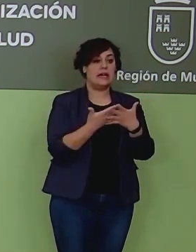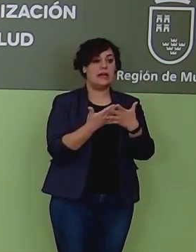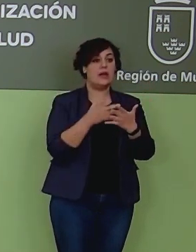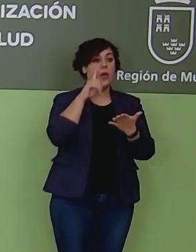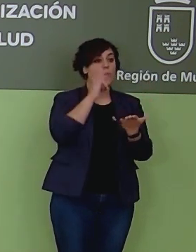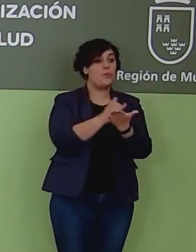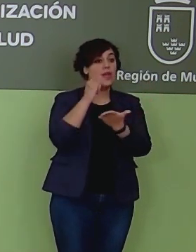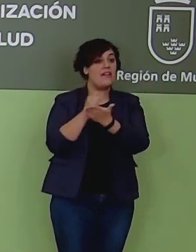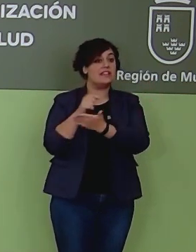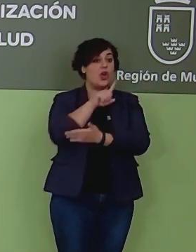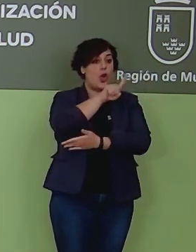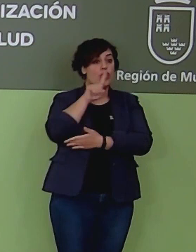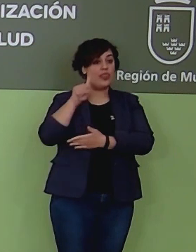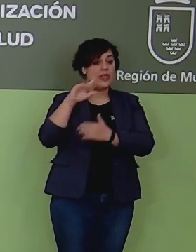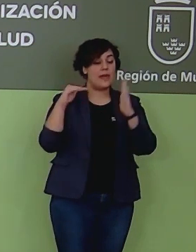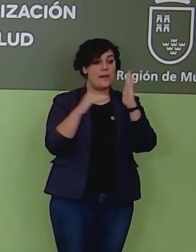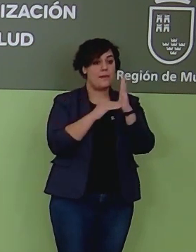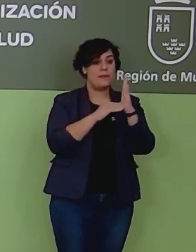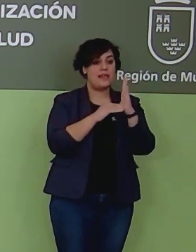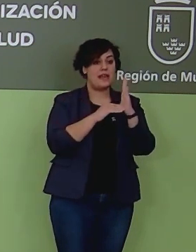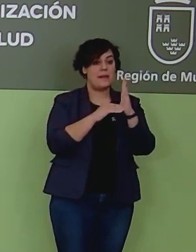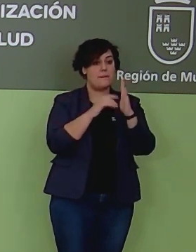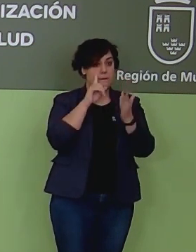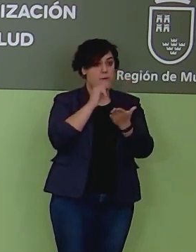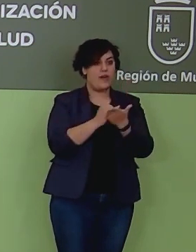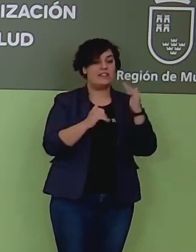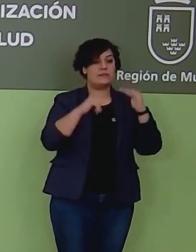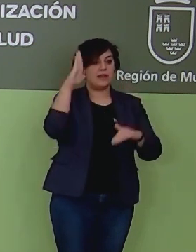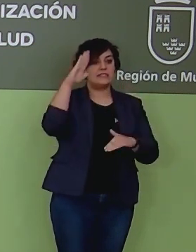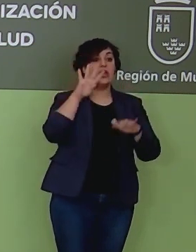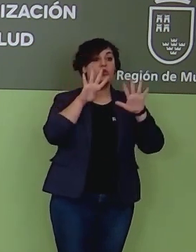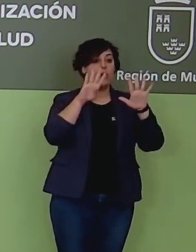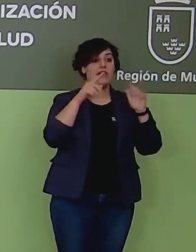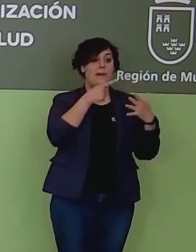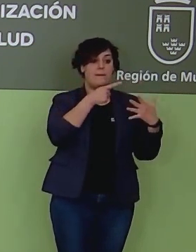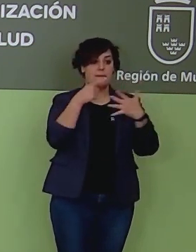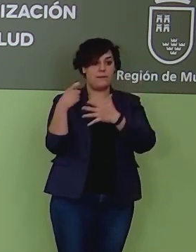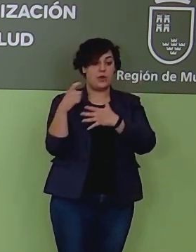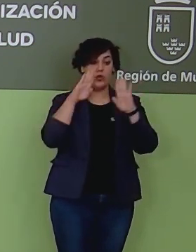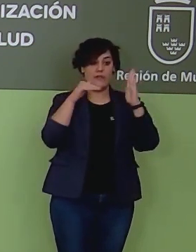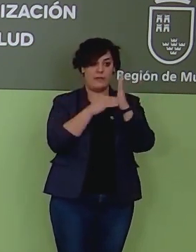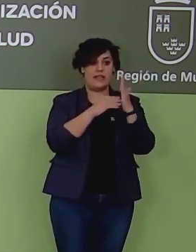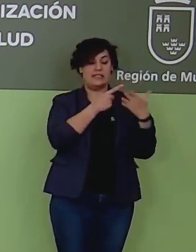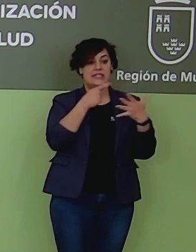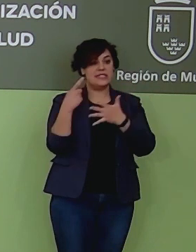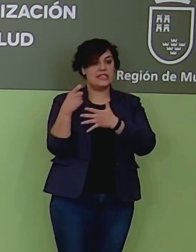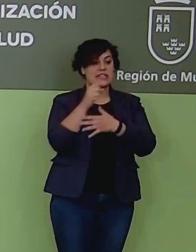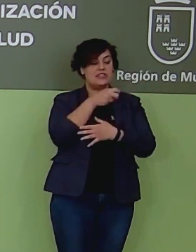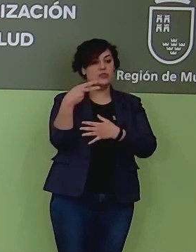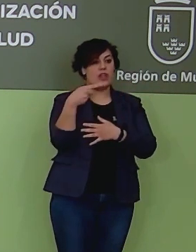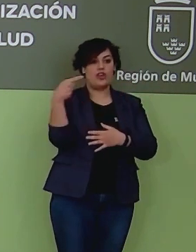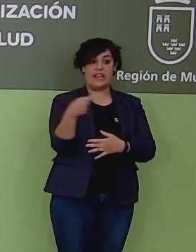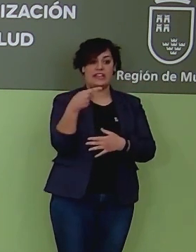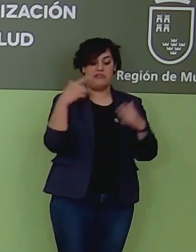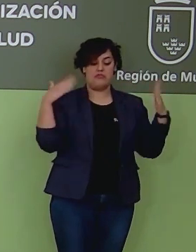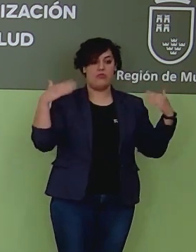de 11.000 pruebas de coronavirus y de las que 9.600 han tenido resultado negativo.